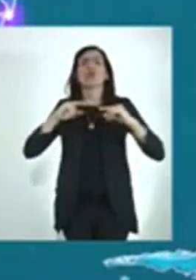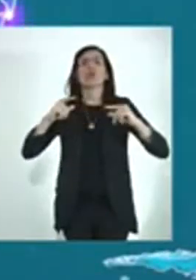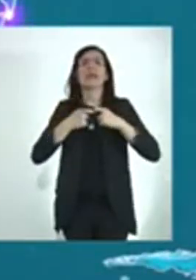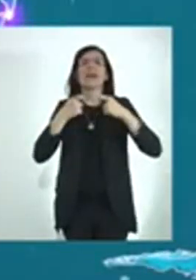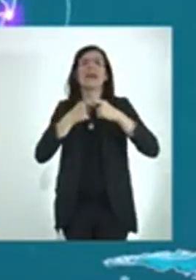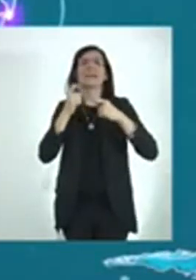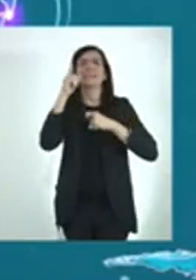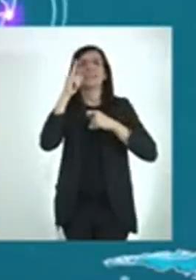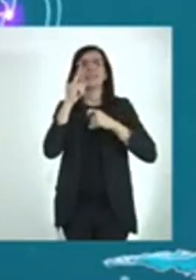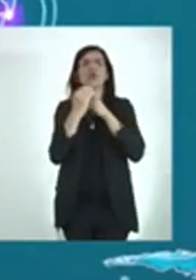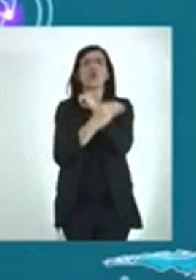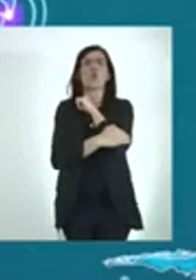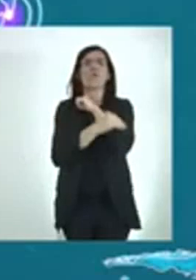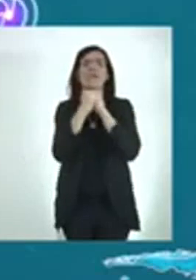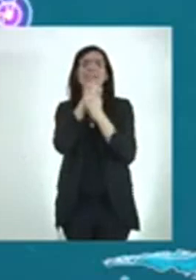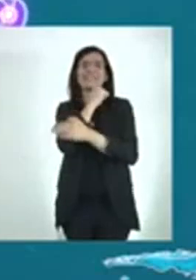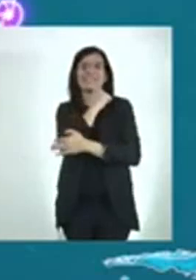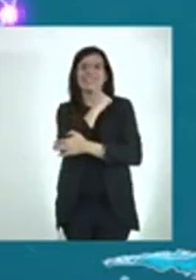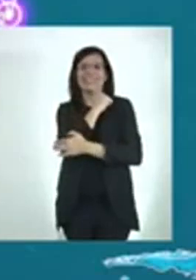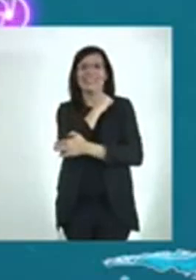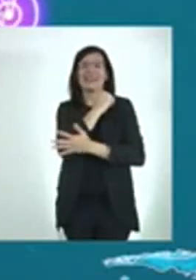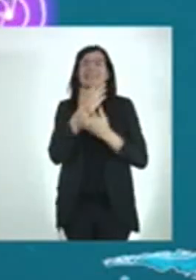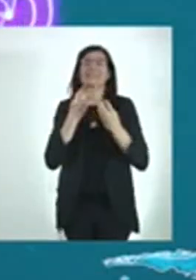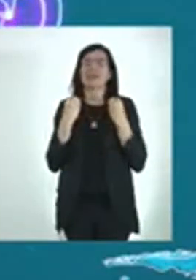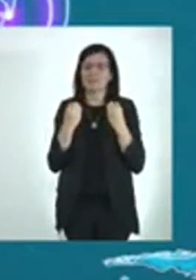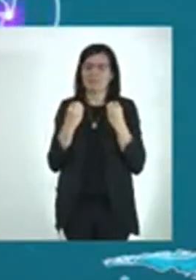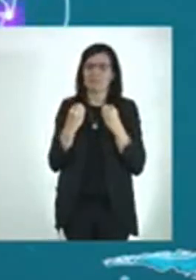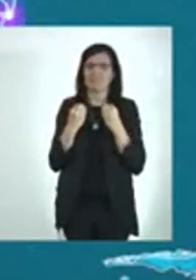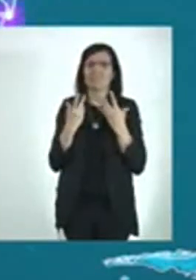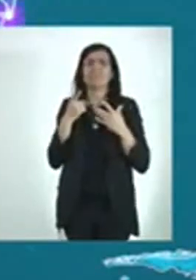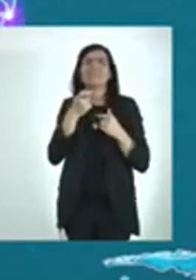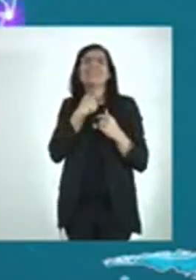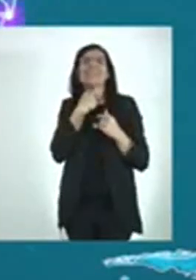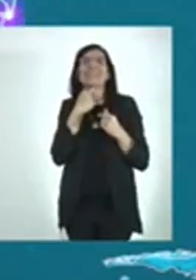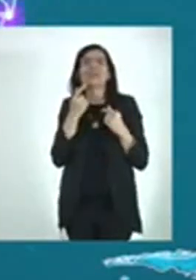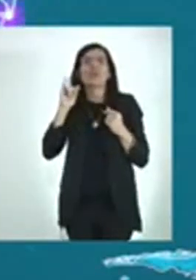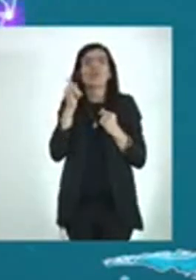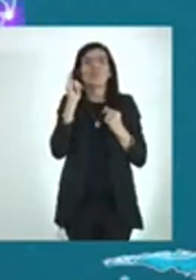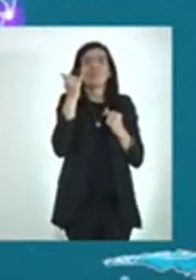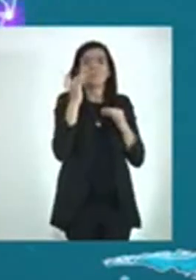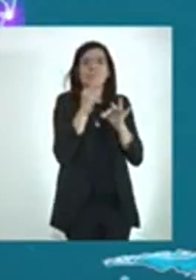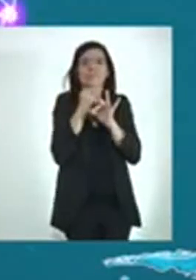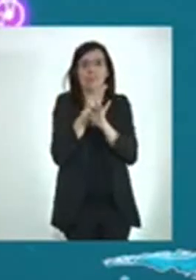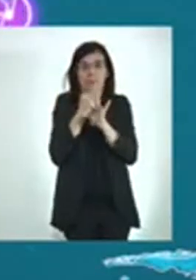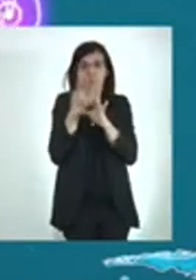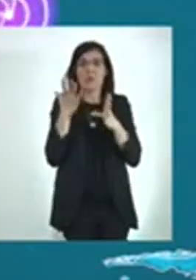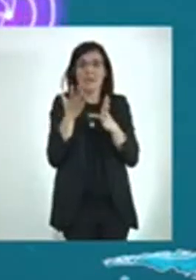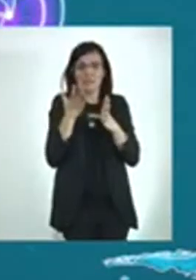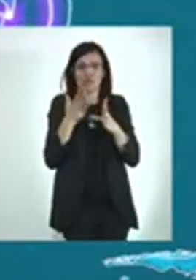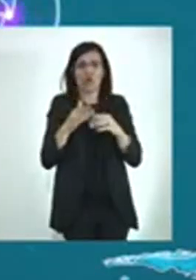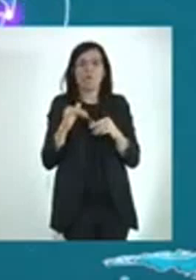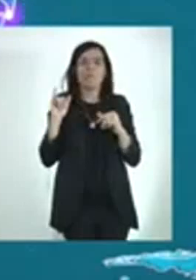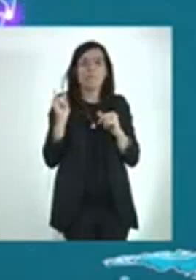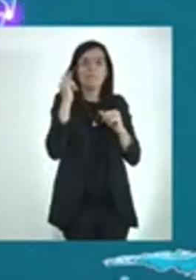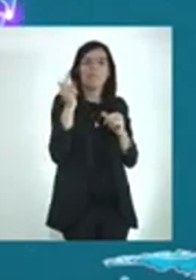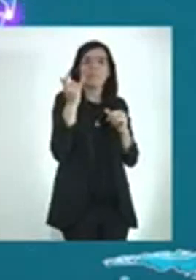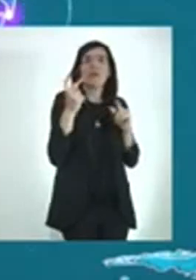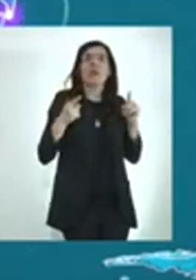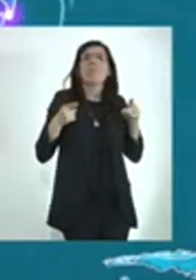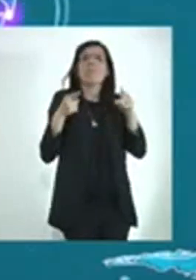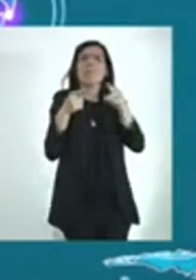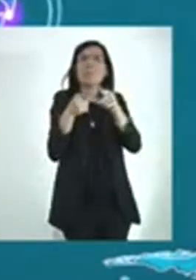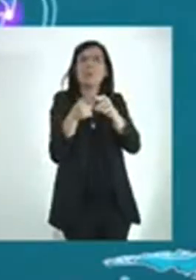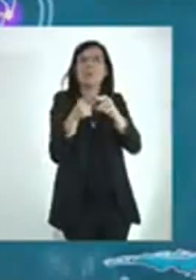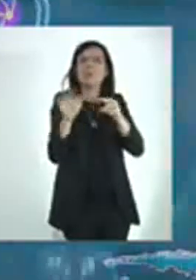lucro con sede en Nueva Zelanda con la misión de fomentar la innovación y la mejora de la educación e impulsar mejores oportunidades para los